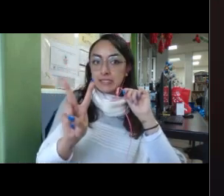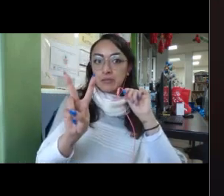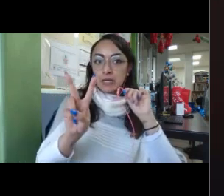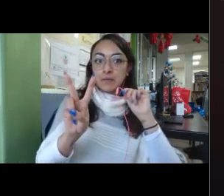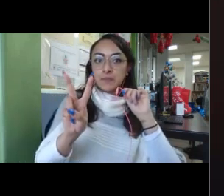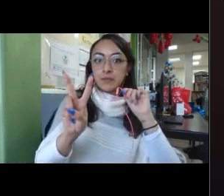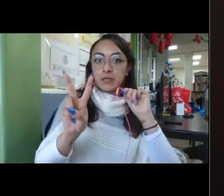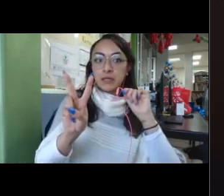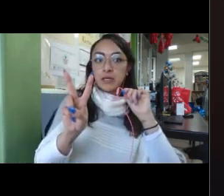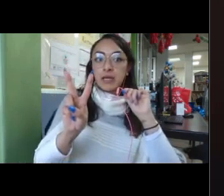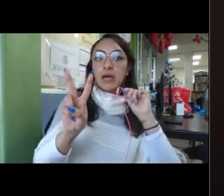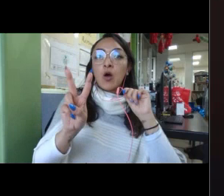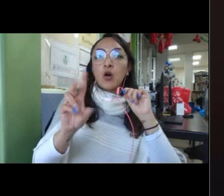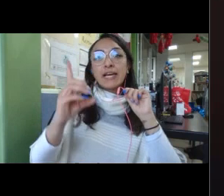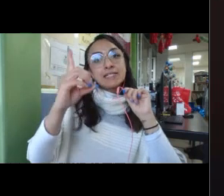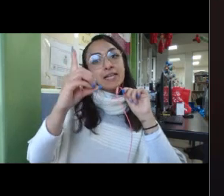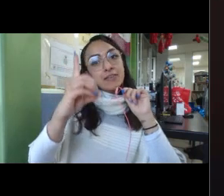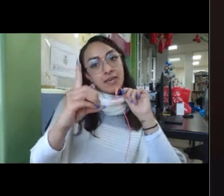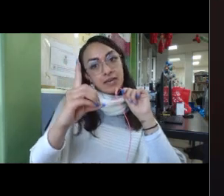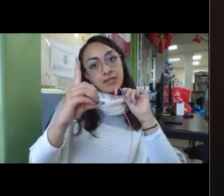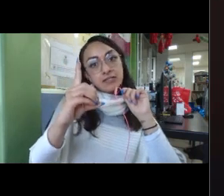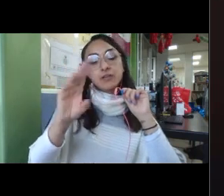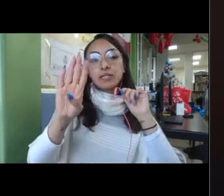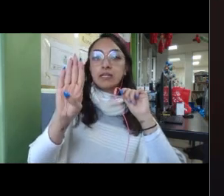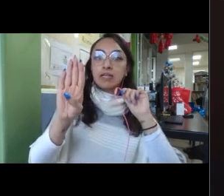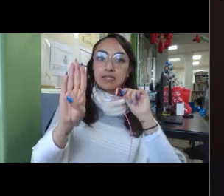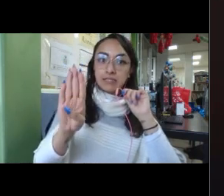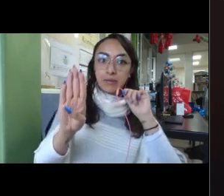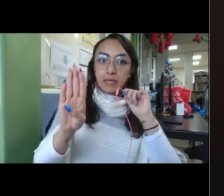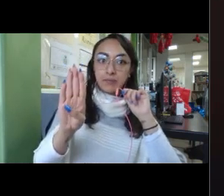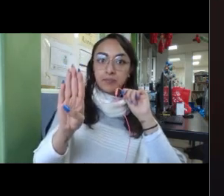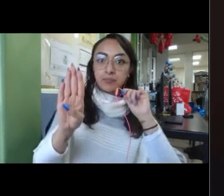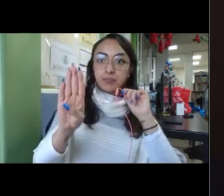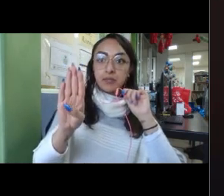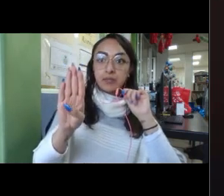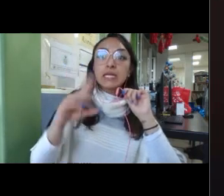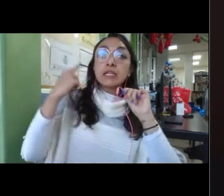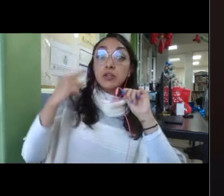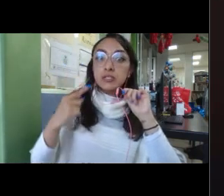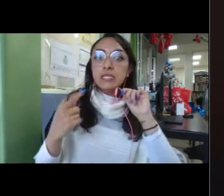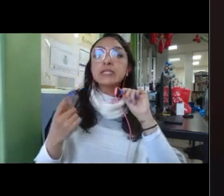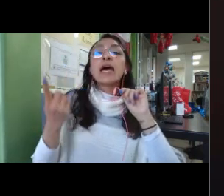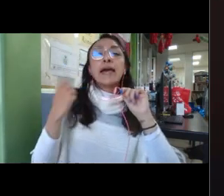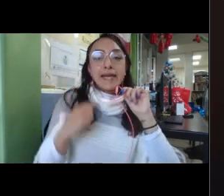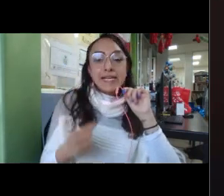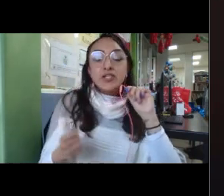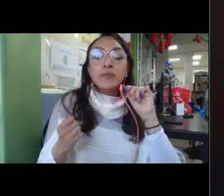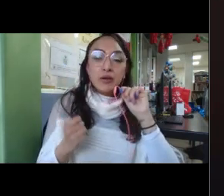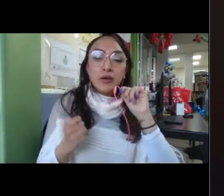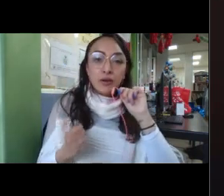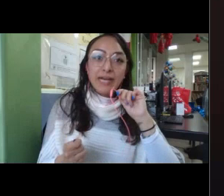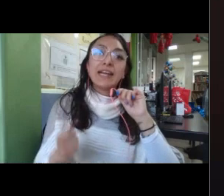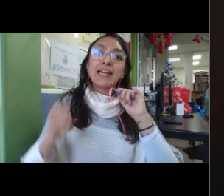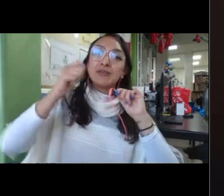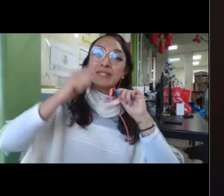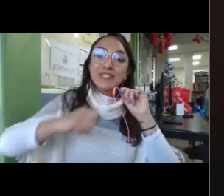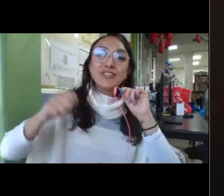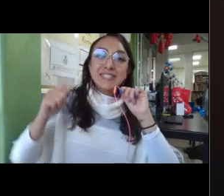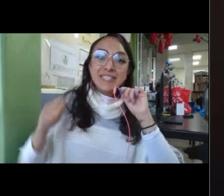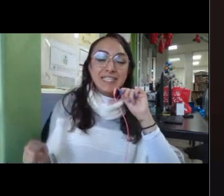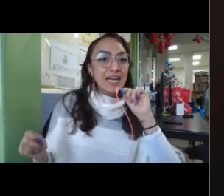diferente que esta B o que esta B es diferente de esta B. Y entonces eso mejora